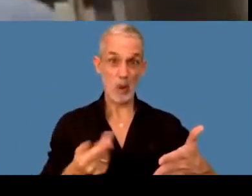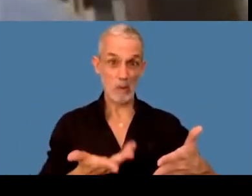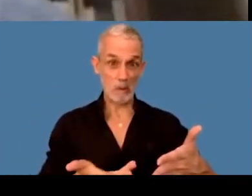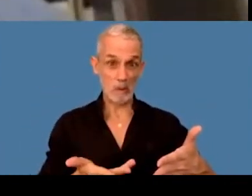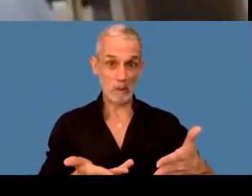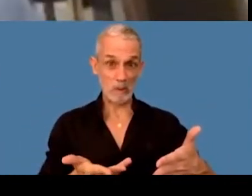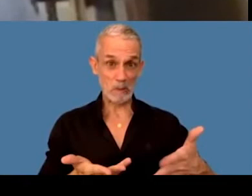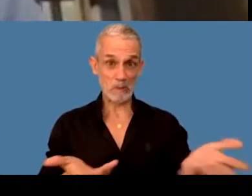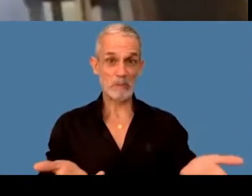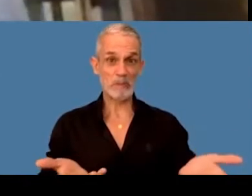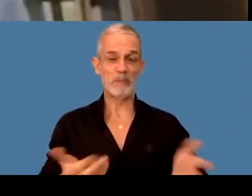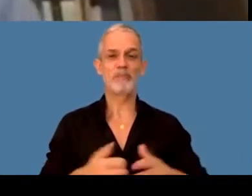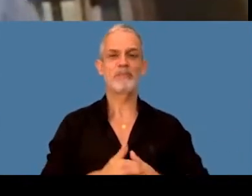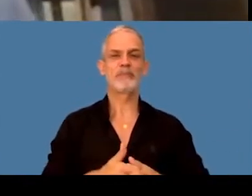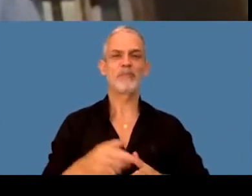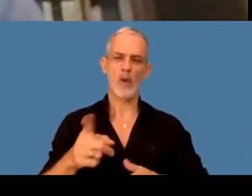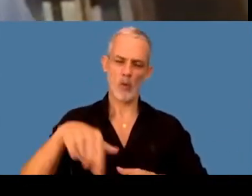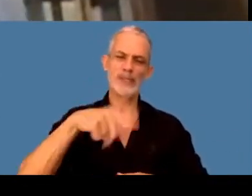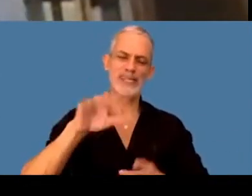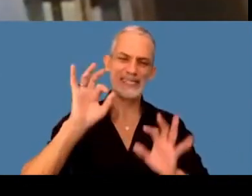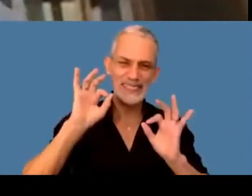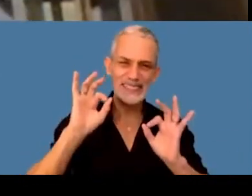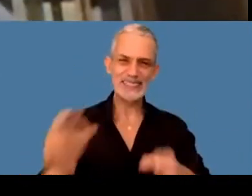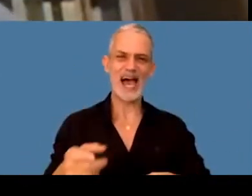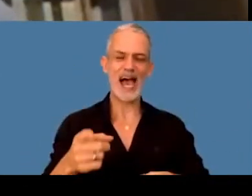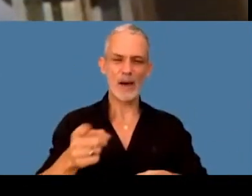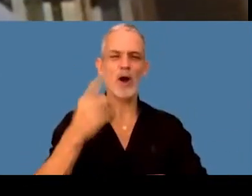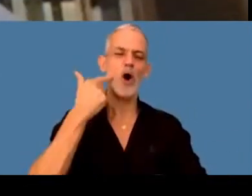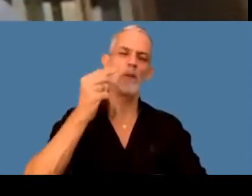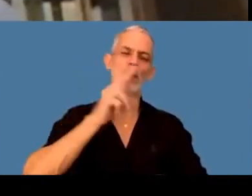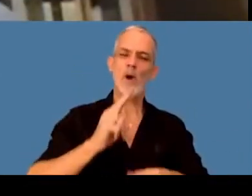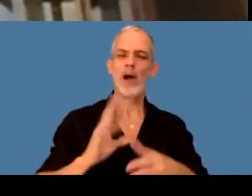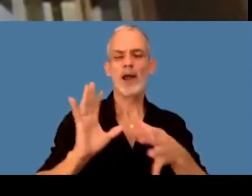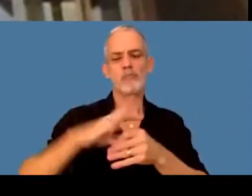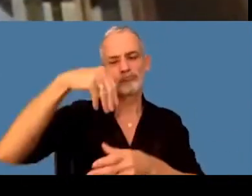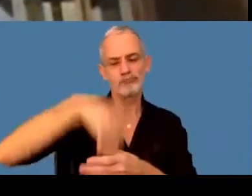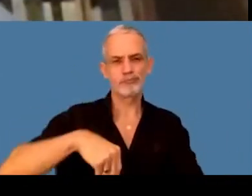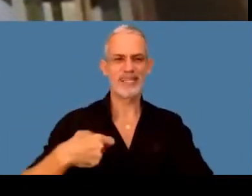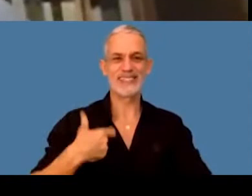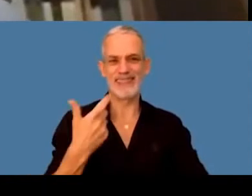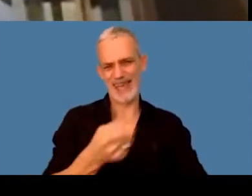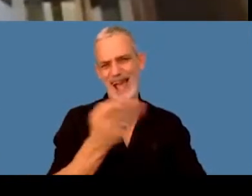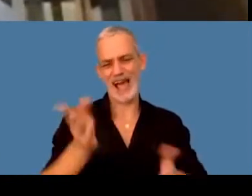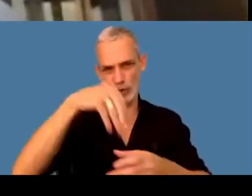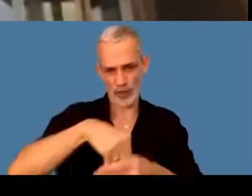decir algo, ustedes, sobre todo hombres y mujeres vinculados a una organización sindical, a